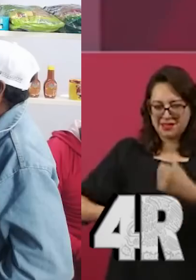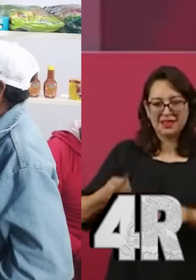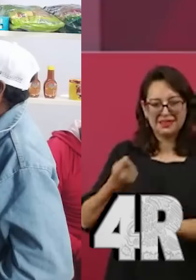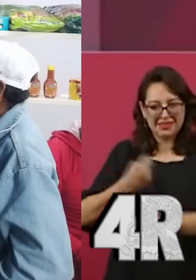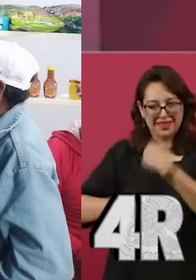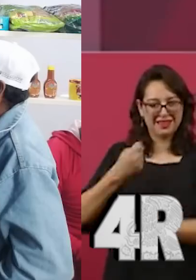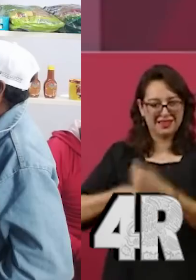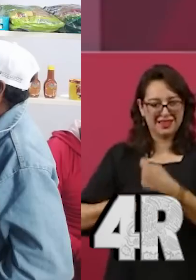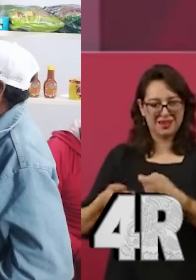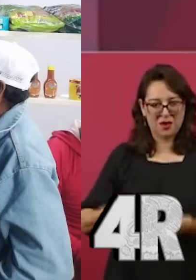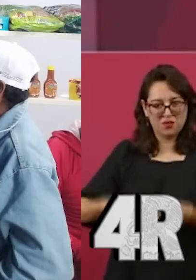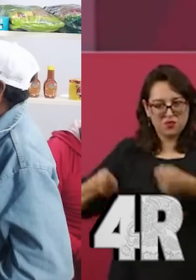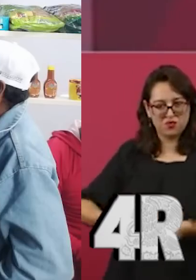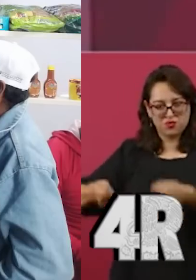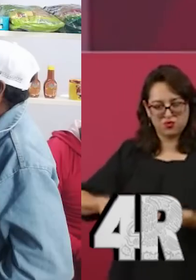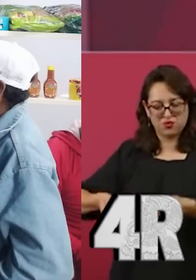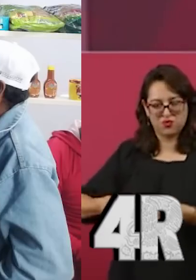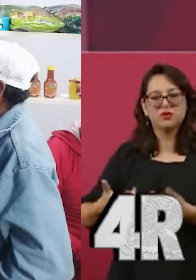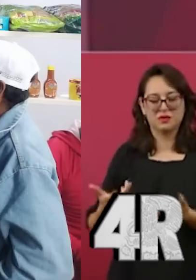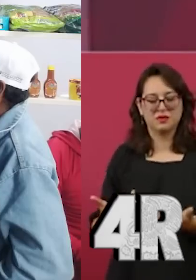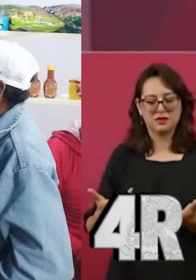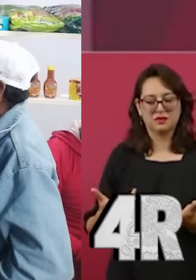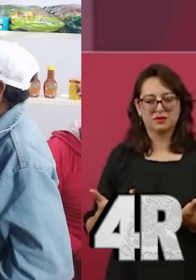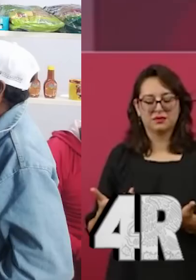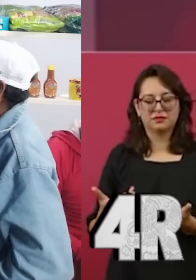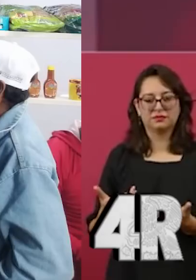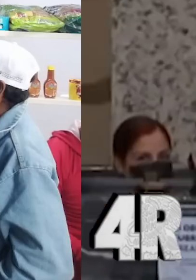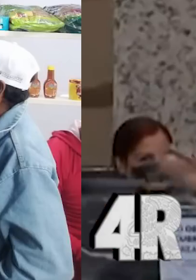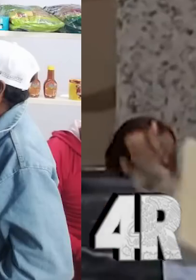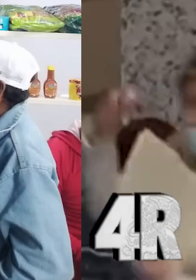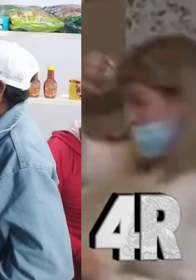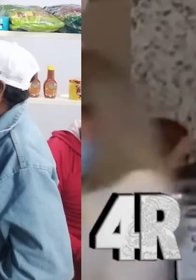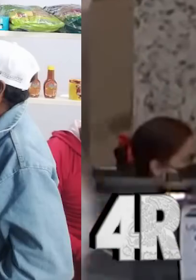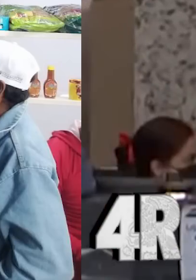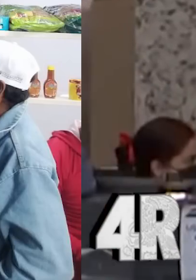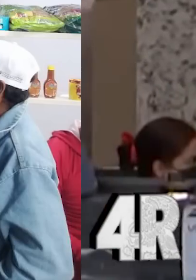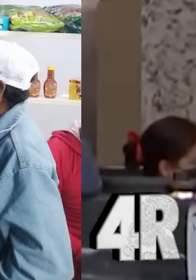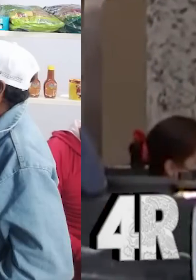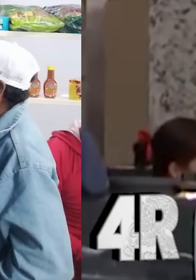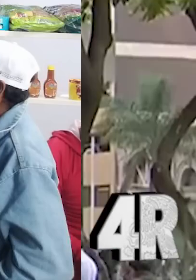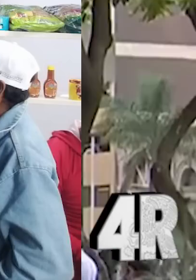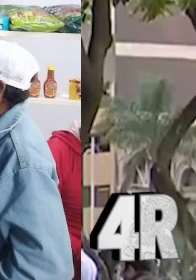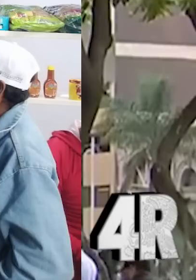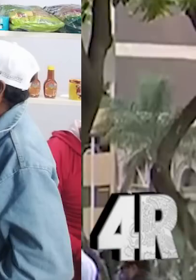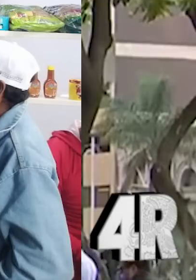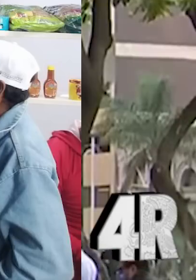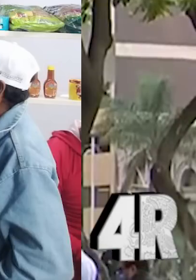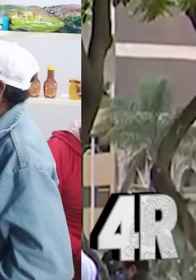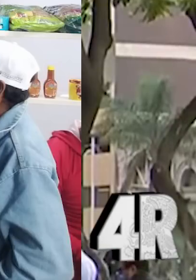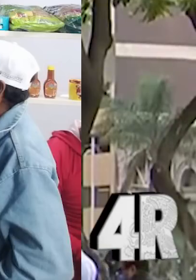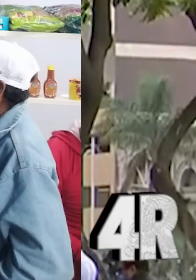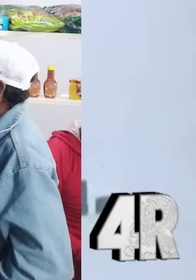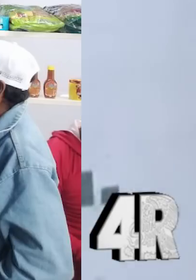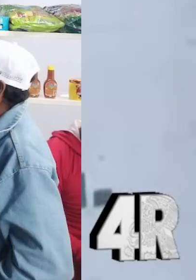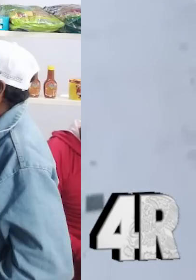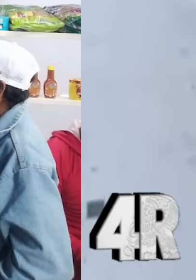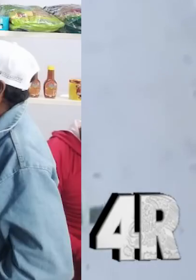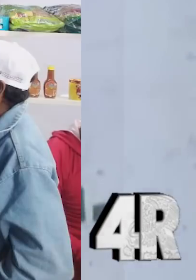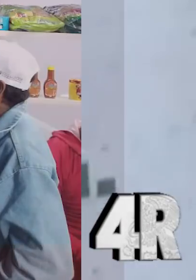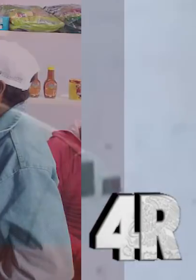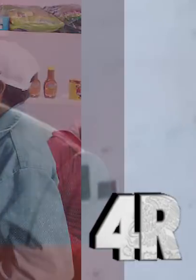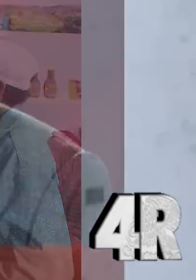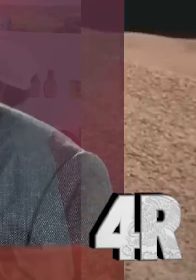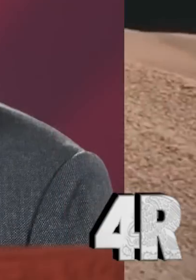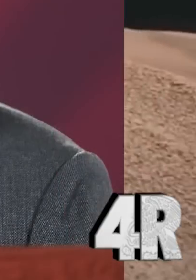la mesa de todas familias y regular los precios de los alimentos ciudadanos vamos a escuchar rápidamente al presidente